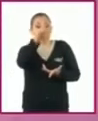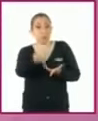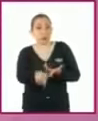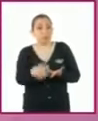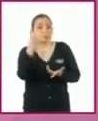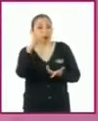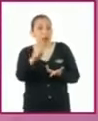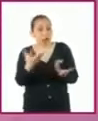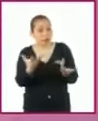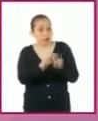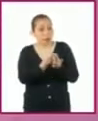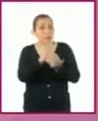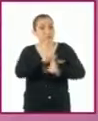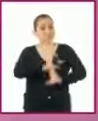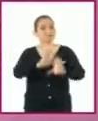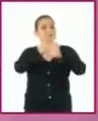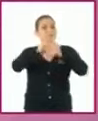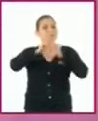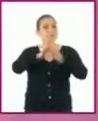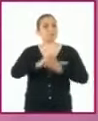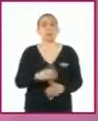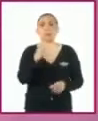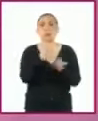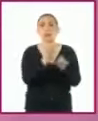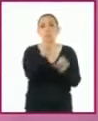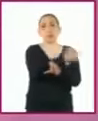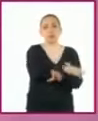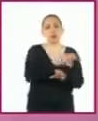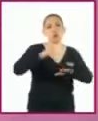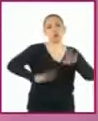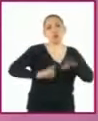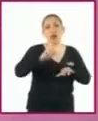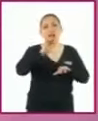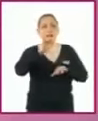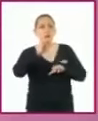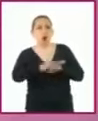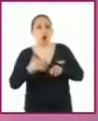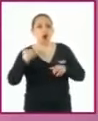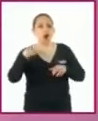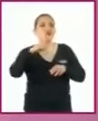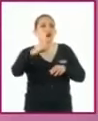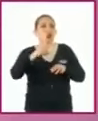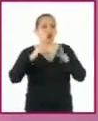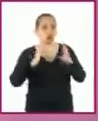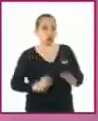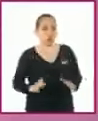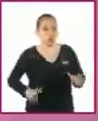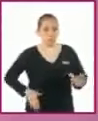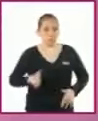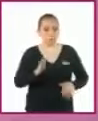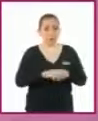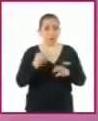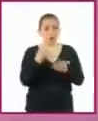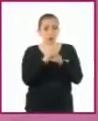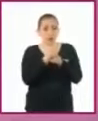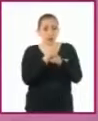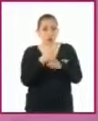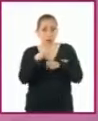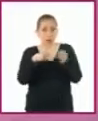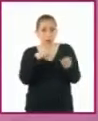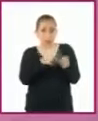para acompañar su canto. Primero empezó ritmando, usando su voz y su cuerpo. Luego usó huesos de